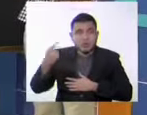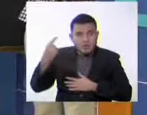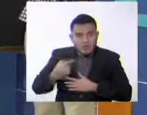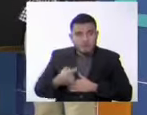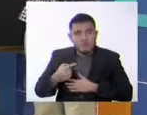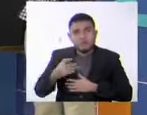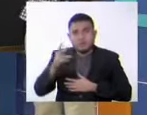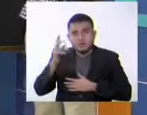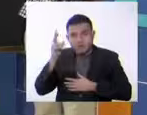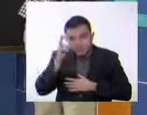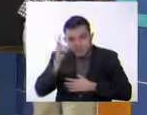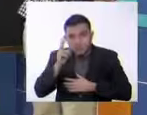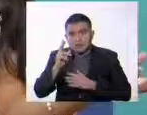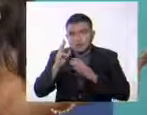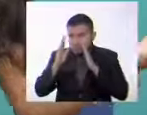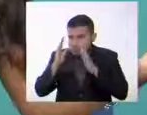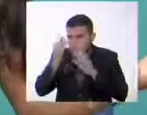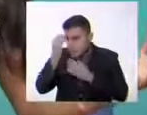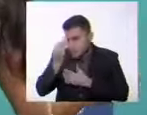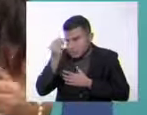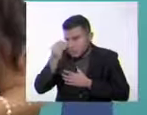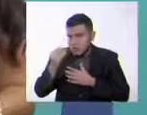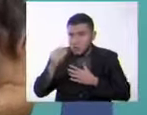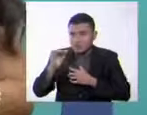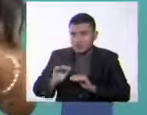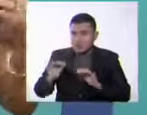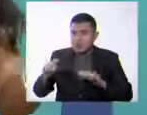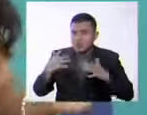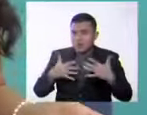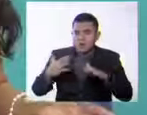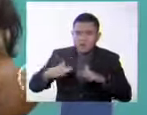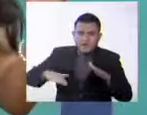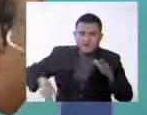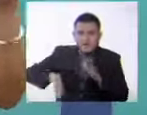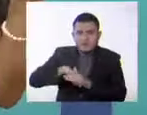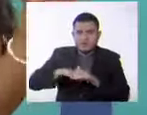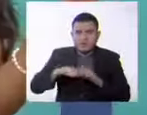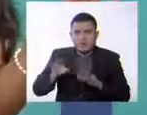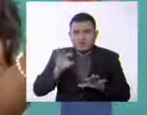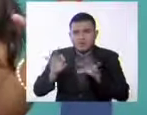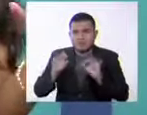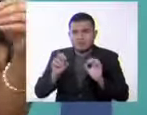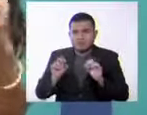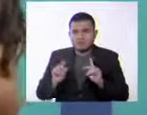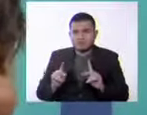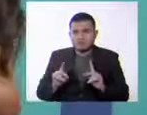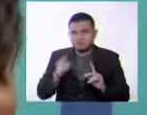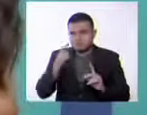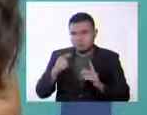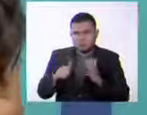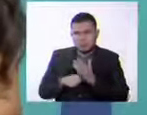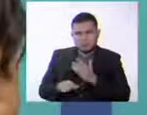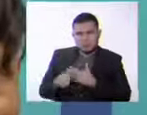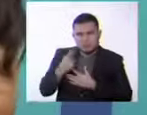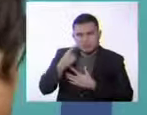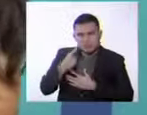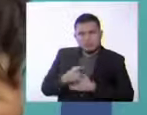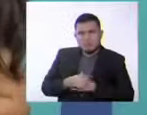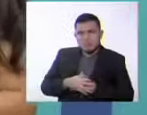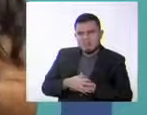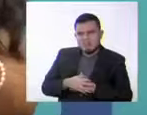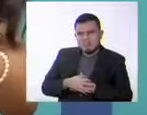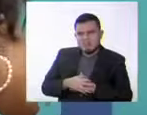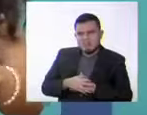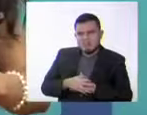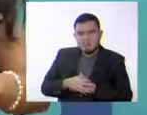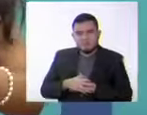de por ejemplo, niñas que juegan fútbol y que algunas veces en las localidades los mismos compañeritos le dicen, no, tú no